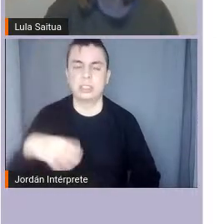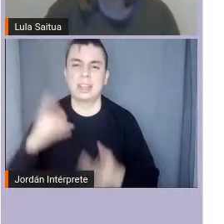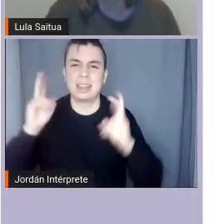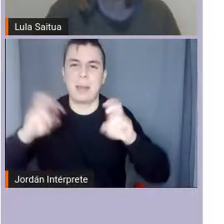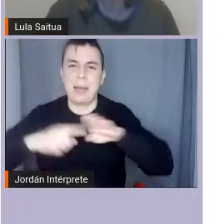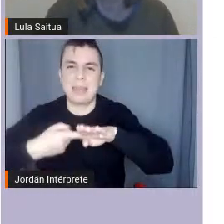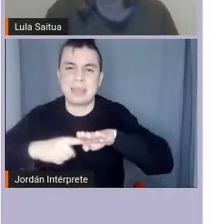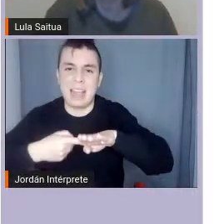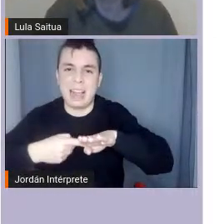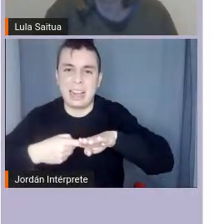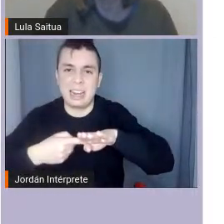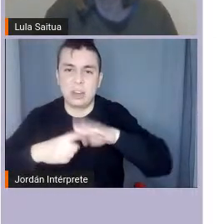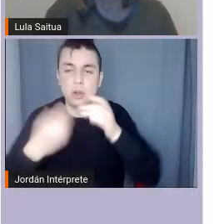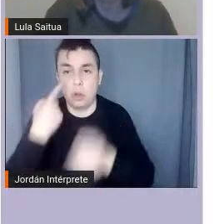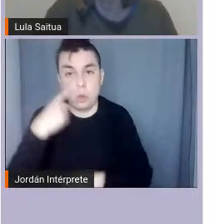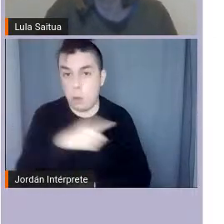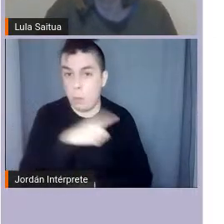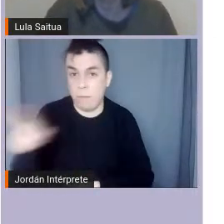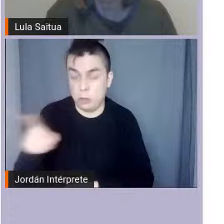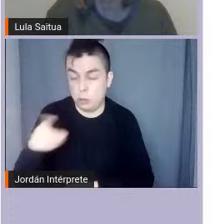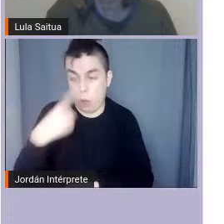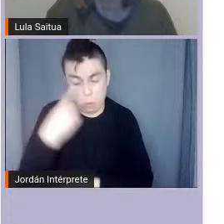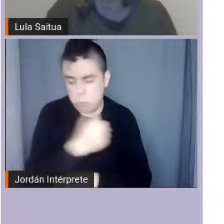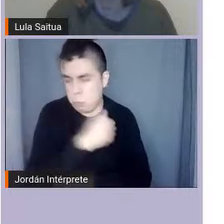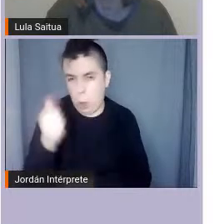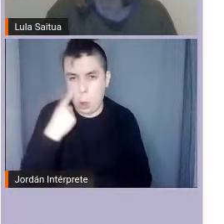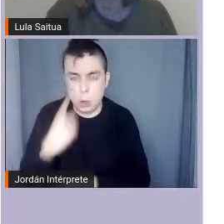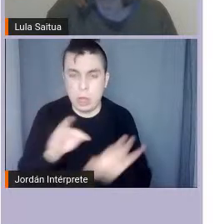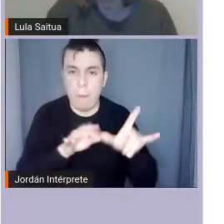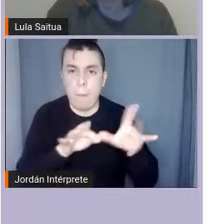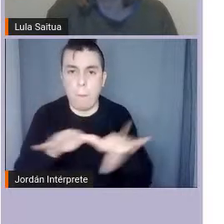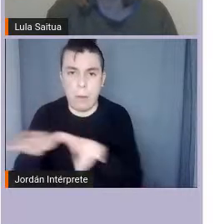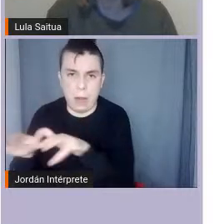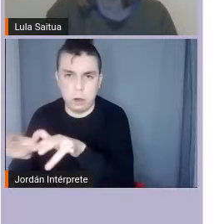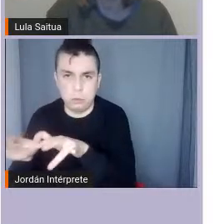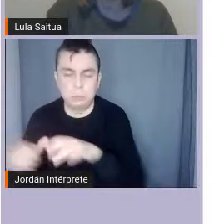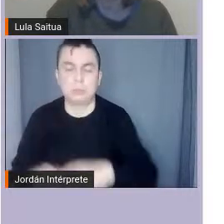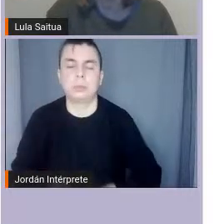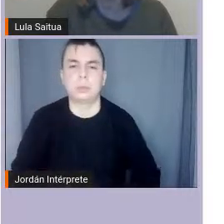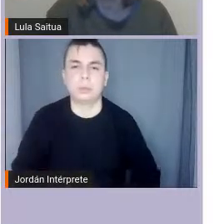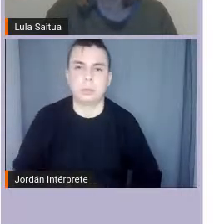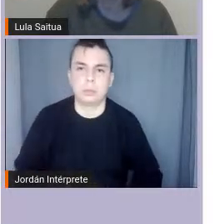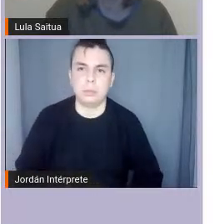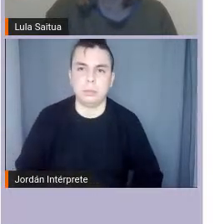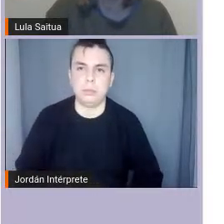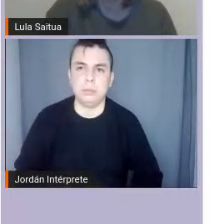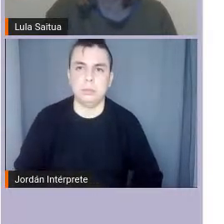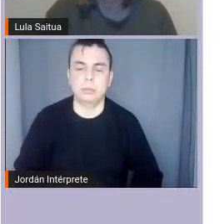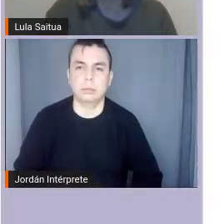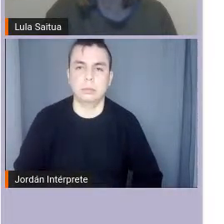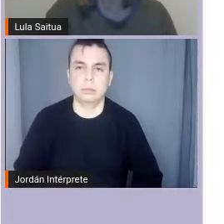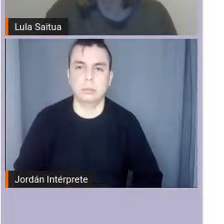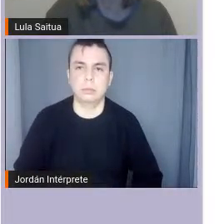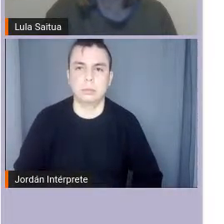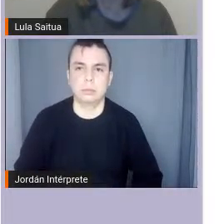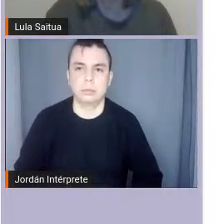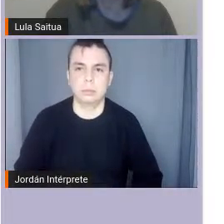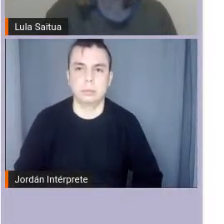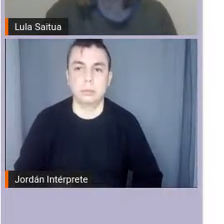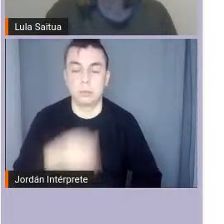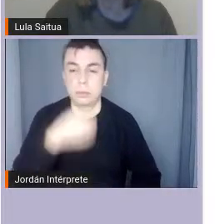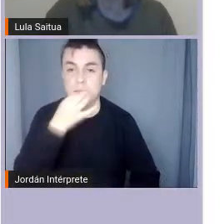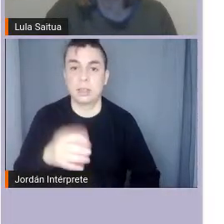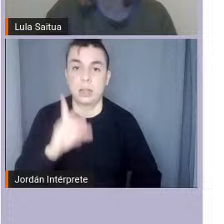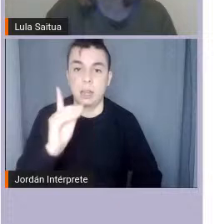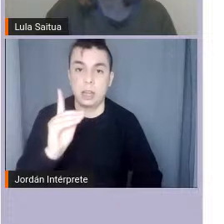todos hemos visto un piano, ¿no es verdad? Todos hemos visto un pianito. Este piano tiene el do central, que es